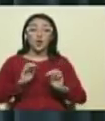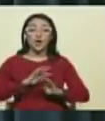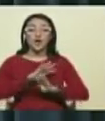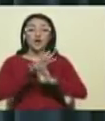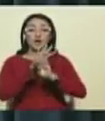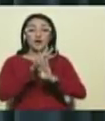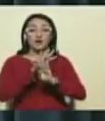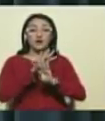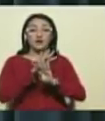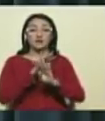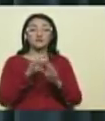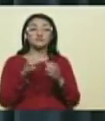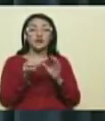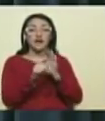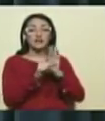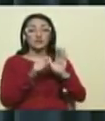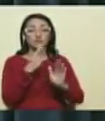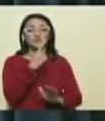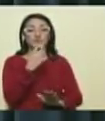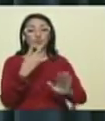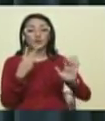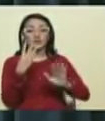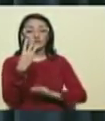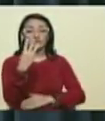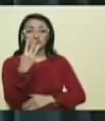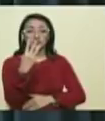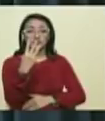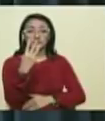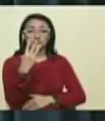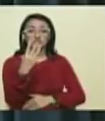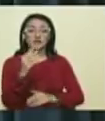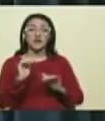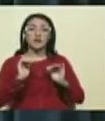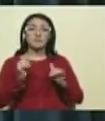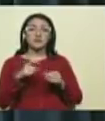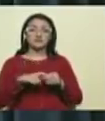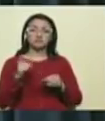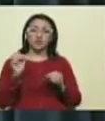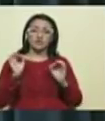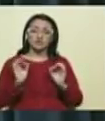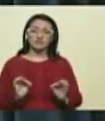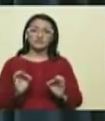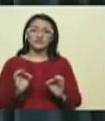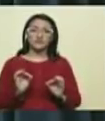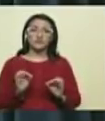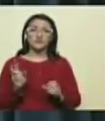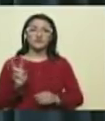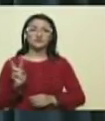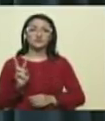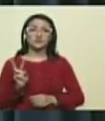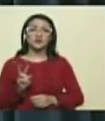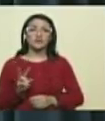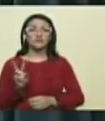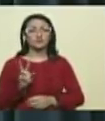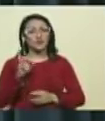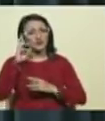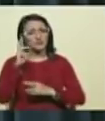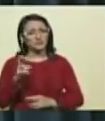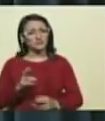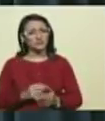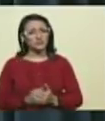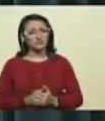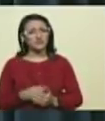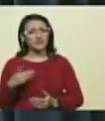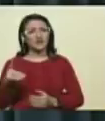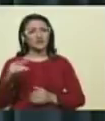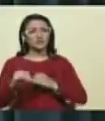Americanos conforme a su artículo 143 que da inicio al retiro definitivo de Venezuela de esta organización. Venezuela es muy respetuosa del